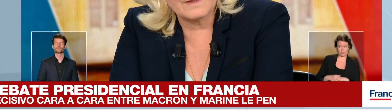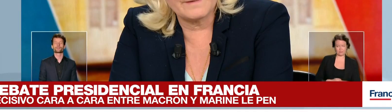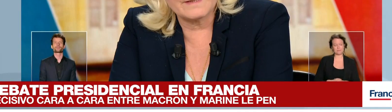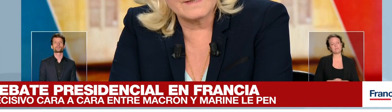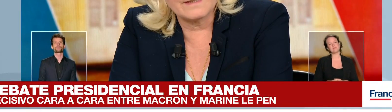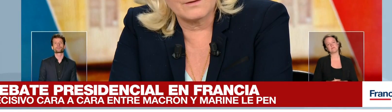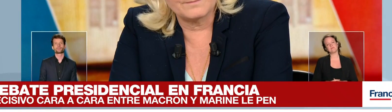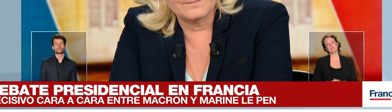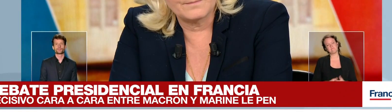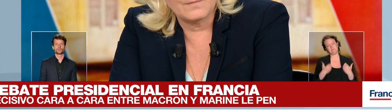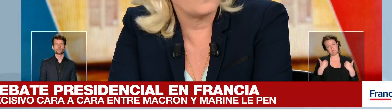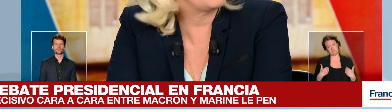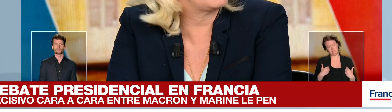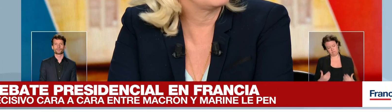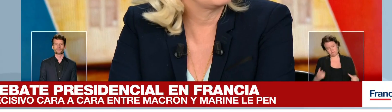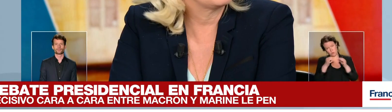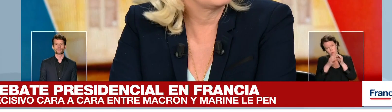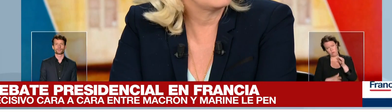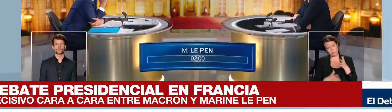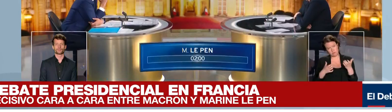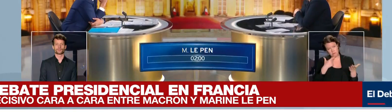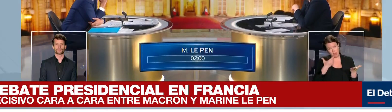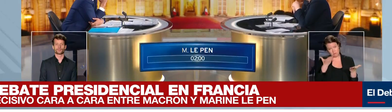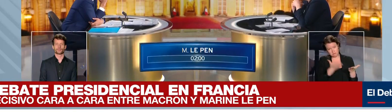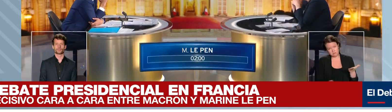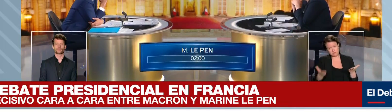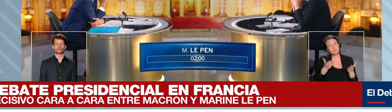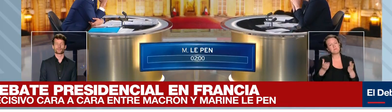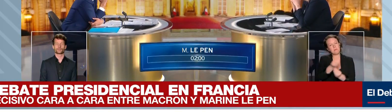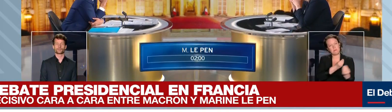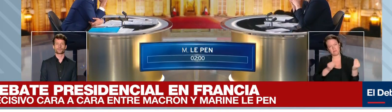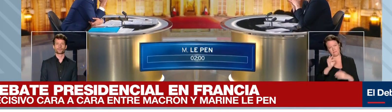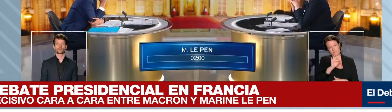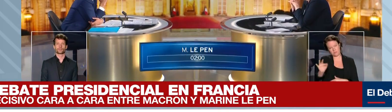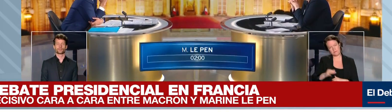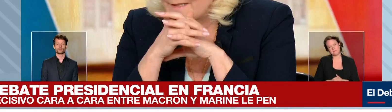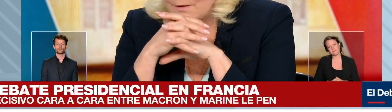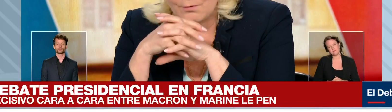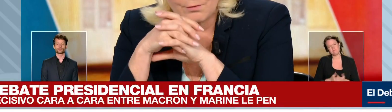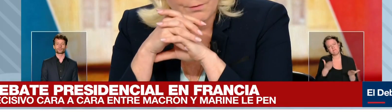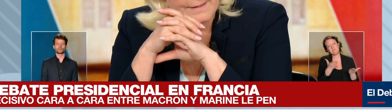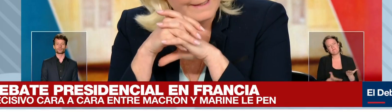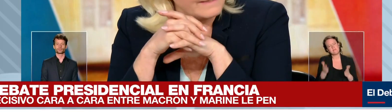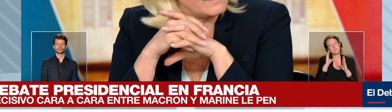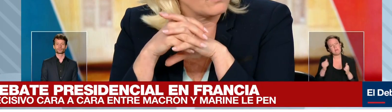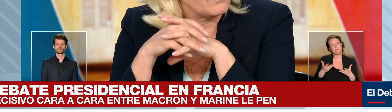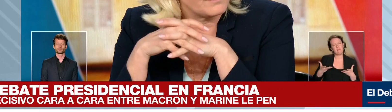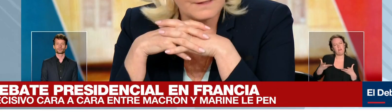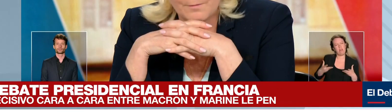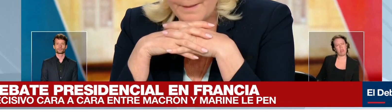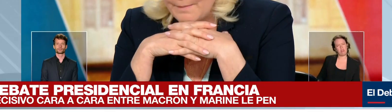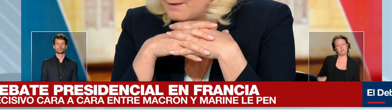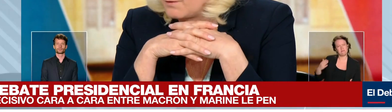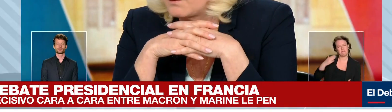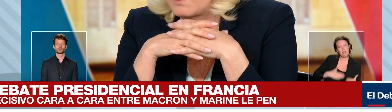su carta blanca. Para concluir, quisiera dirigirme al pueblo francés que, a pesar de la fatiga